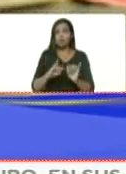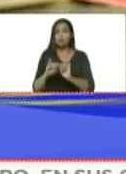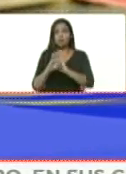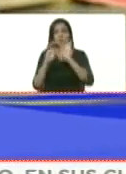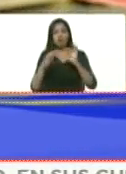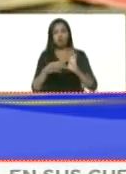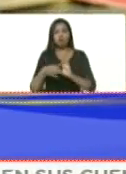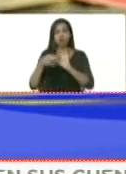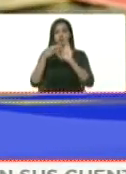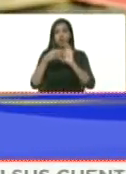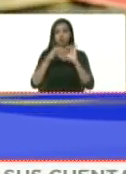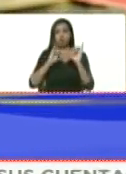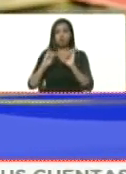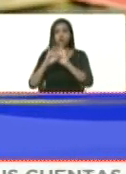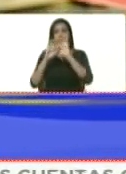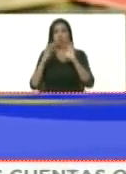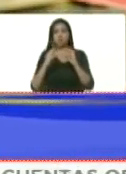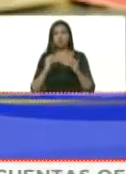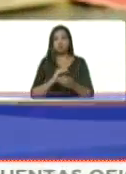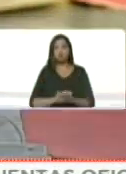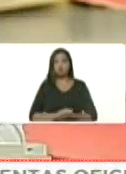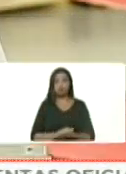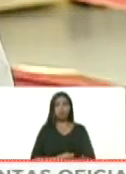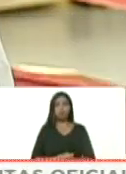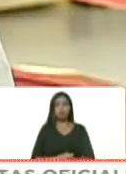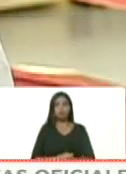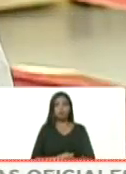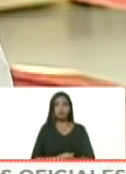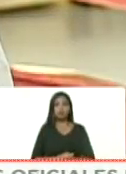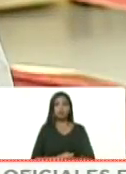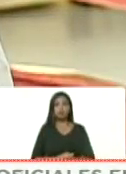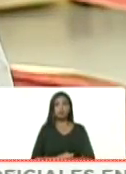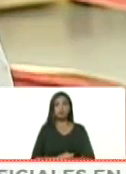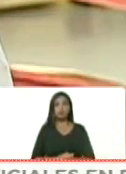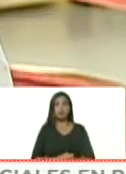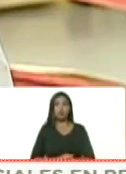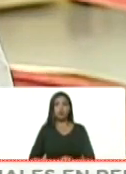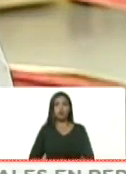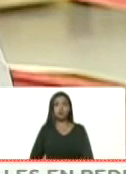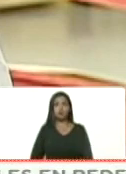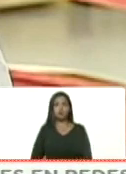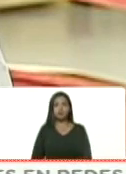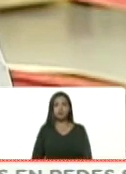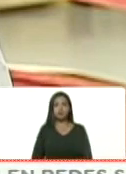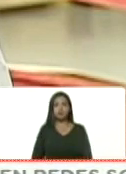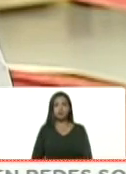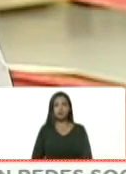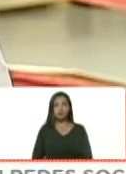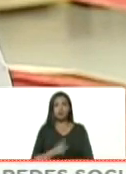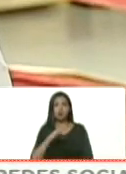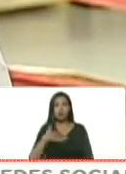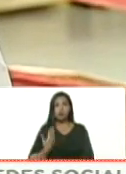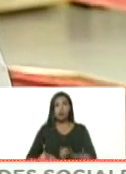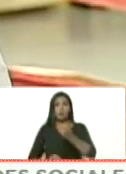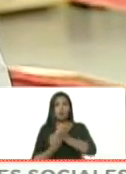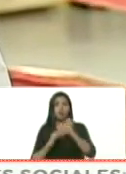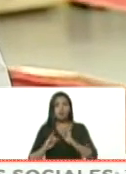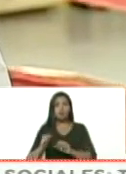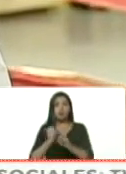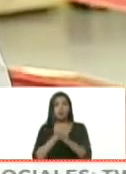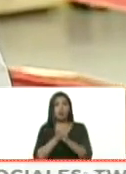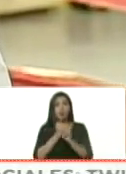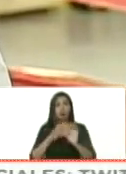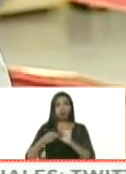la Unión Cívico-Militar nuestro Cuerpo de Ingenieros de la Naval para poder apoyar lo que fue la recuperación en un trabajo de